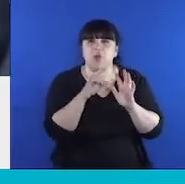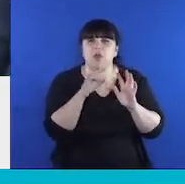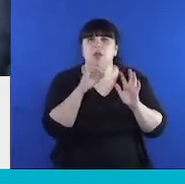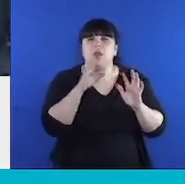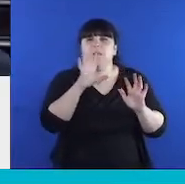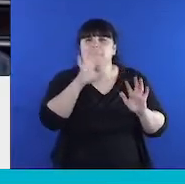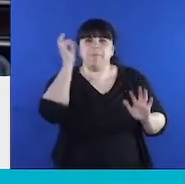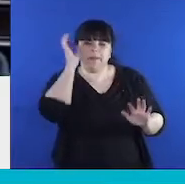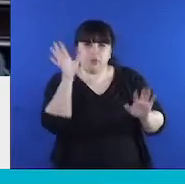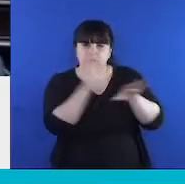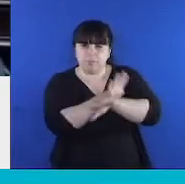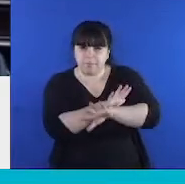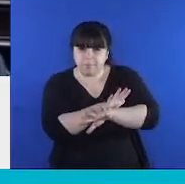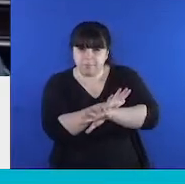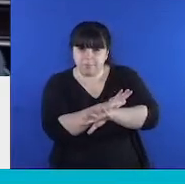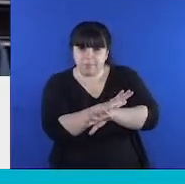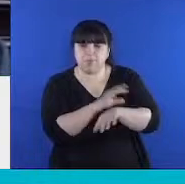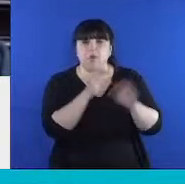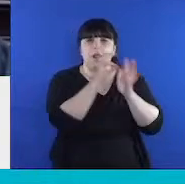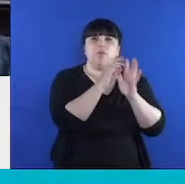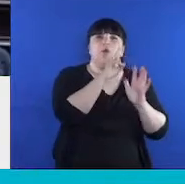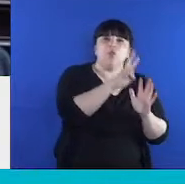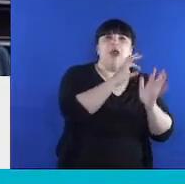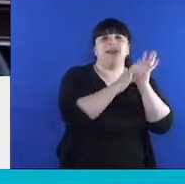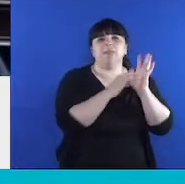2 del artículo 3.